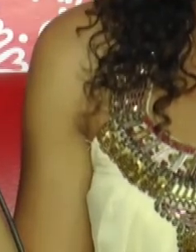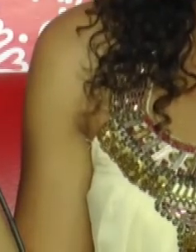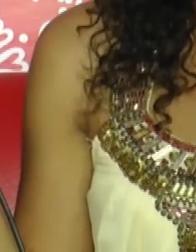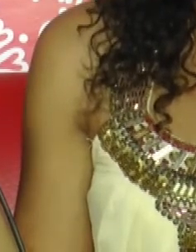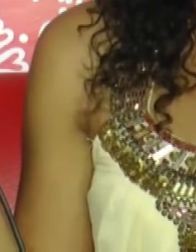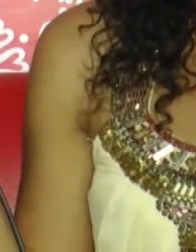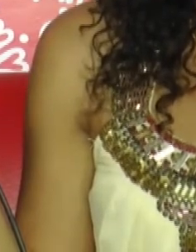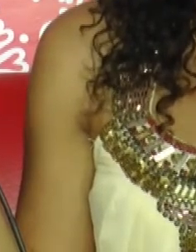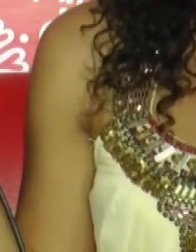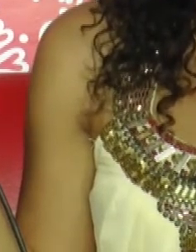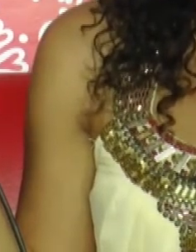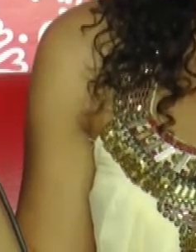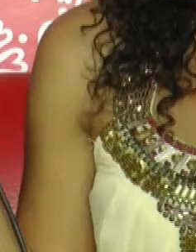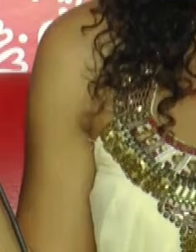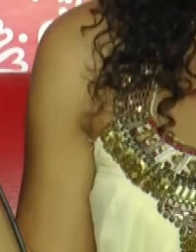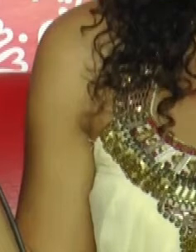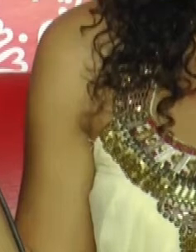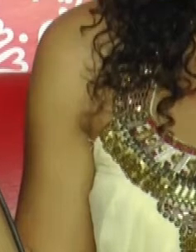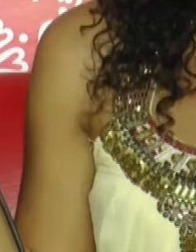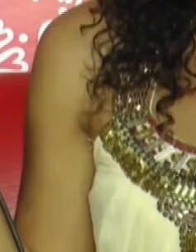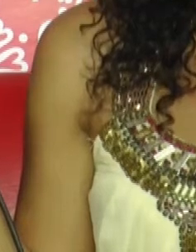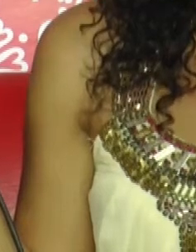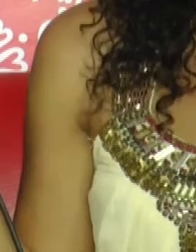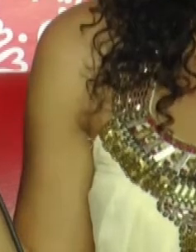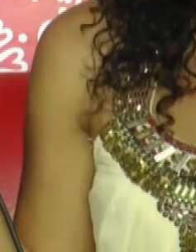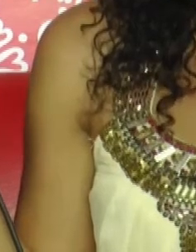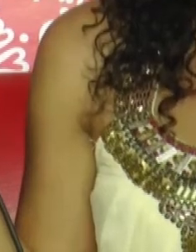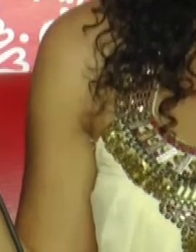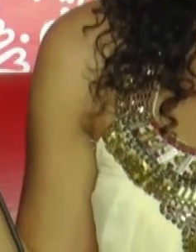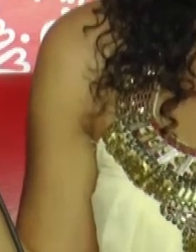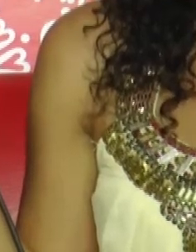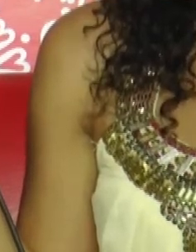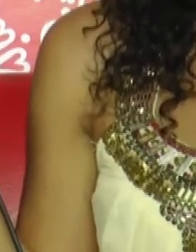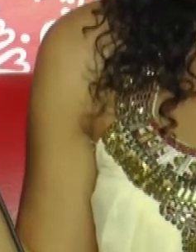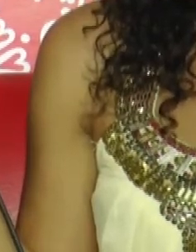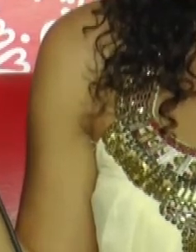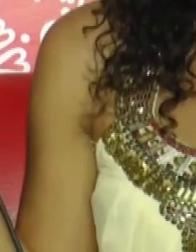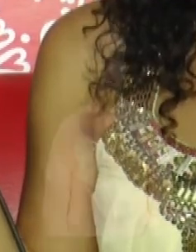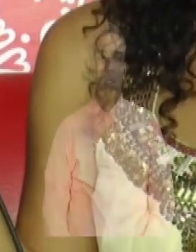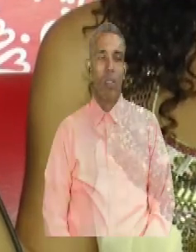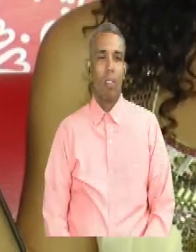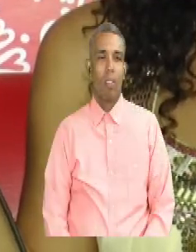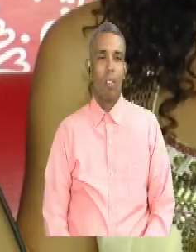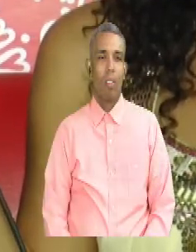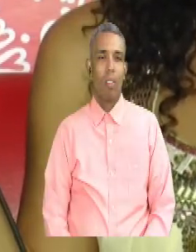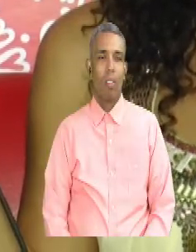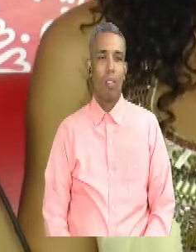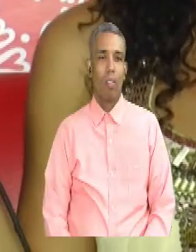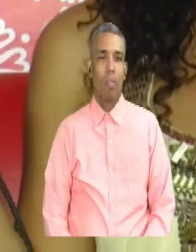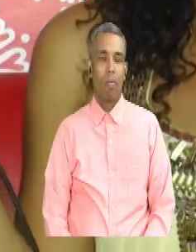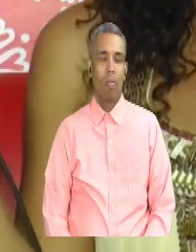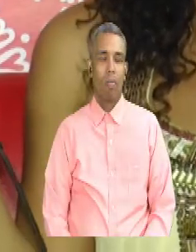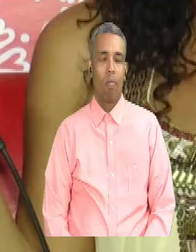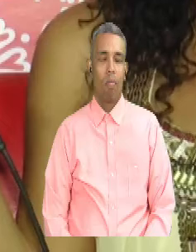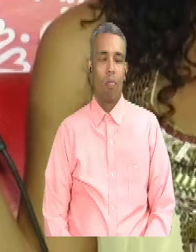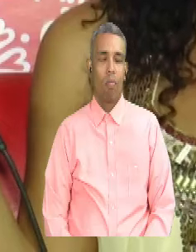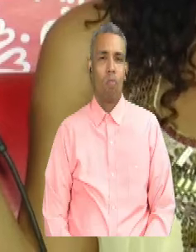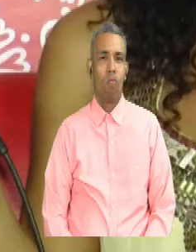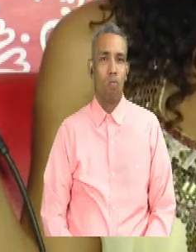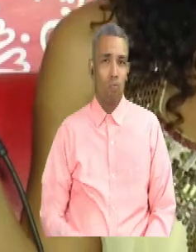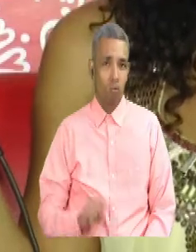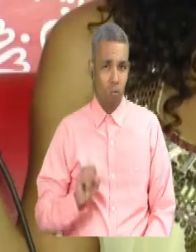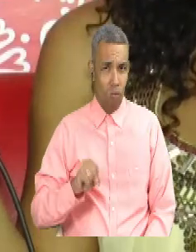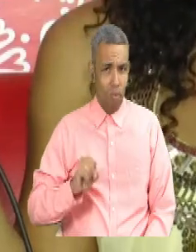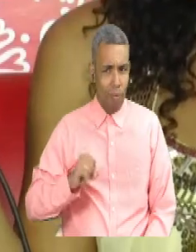vallenato y dije como que esto es lo mío. Y así como que improvisaba, pero entonces como tal empezó en el